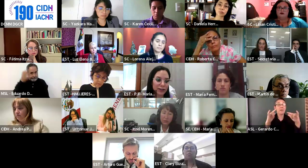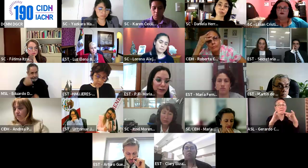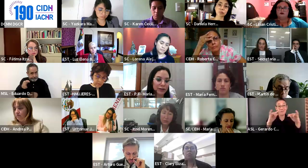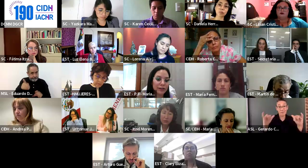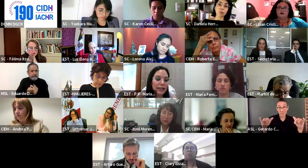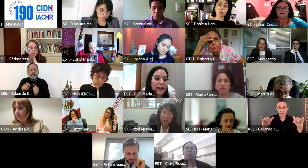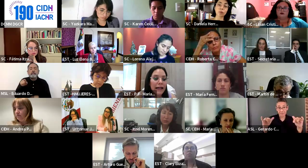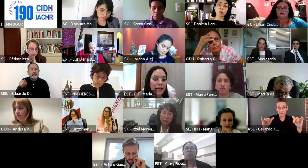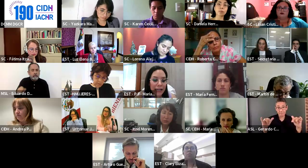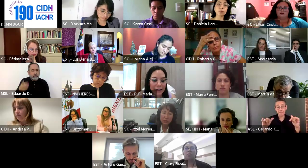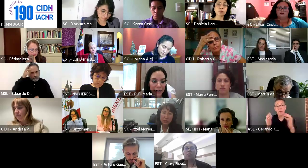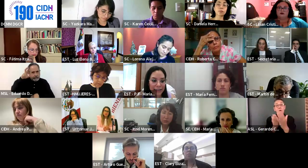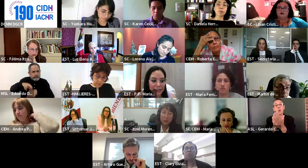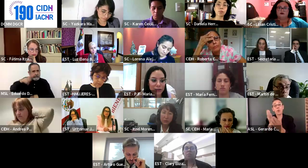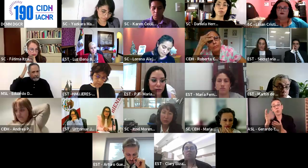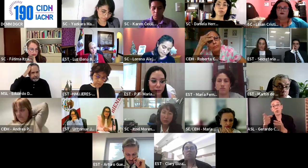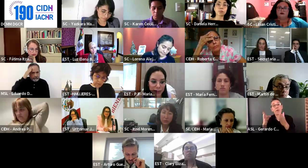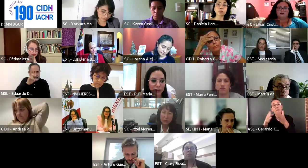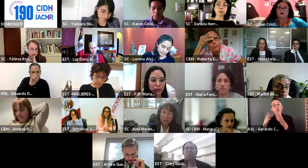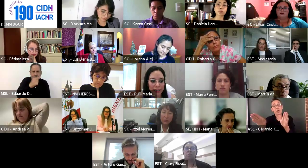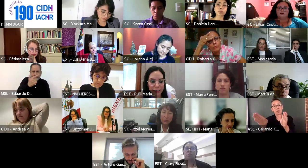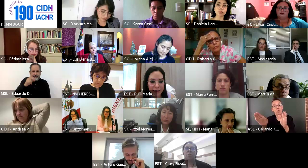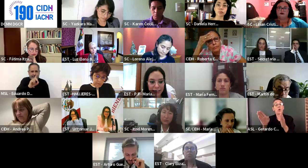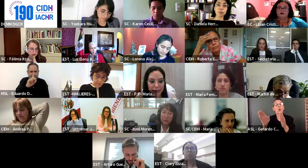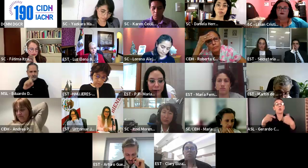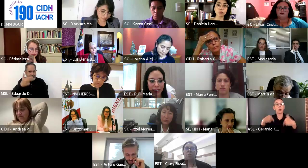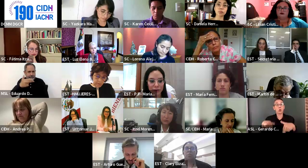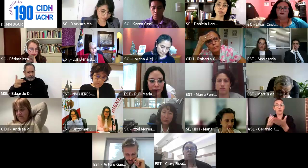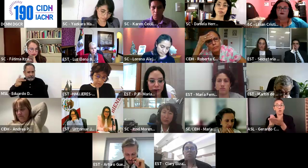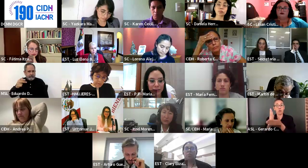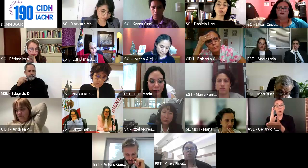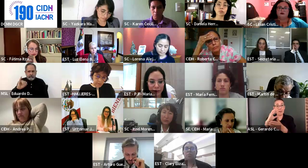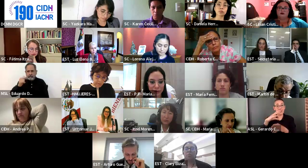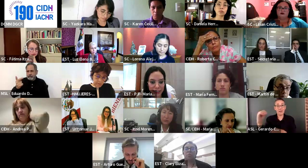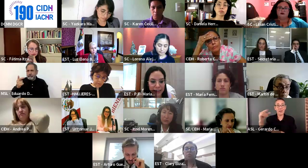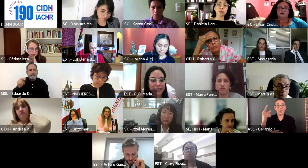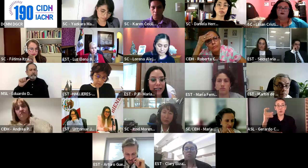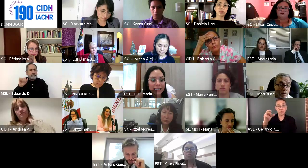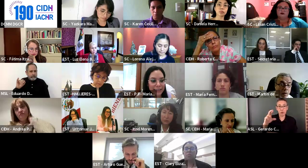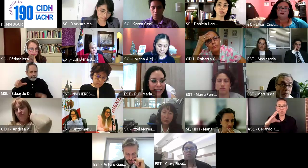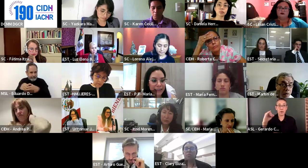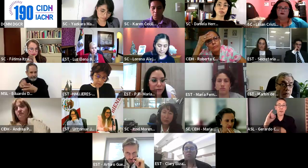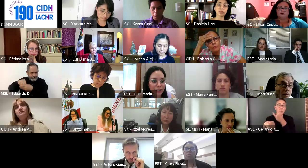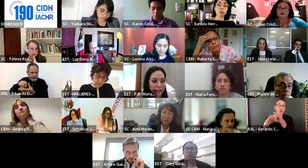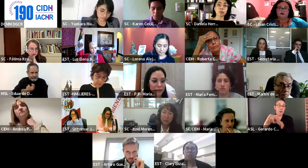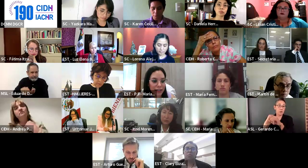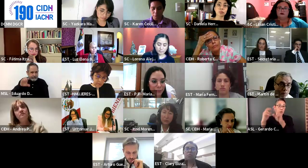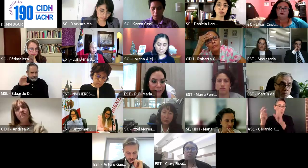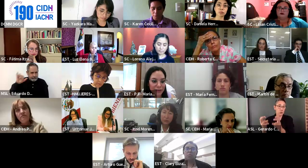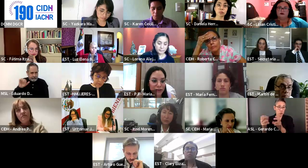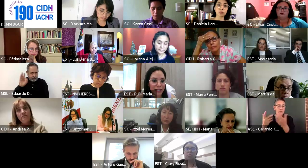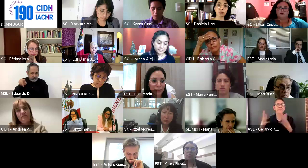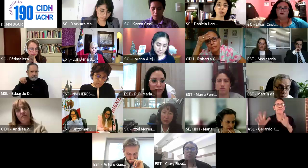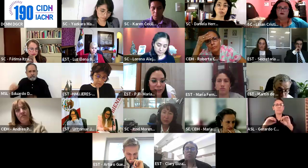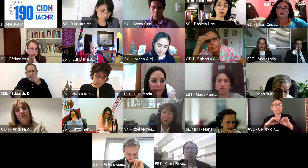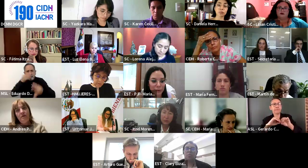la Dirección General de Derechos Humanos, Igualdad de Género y Asuntos Internacionales, se han difundido